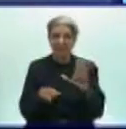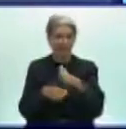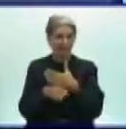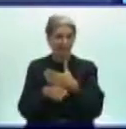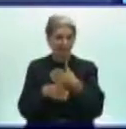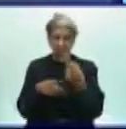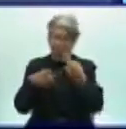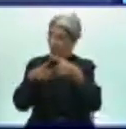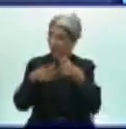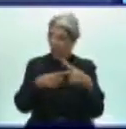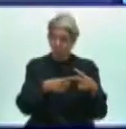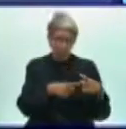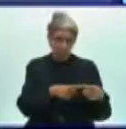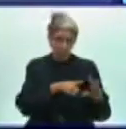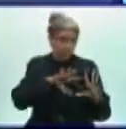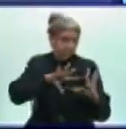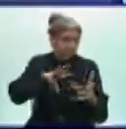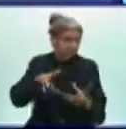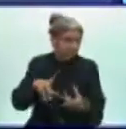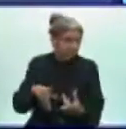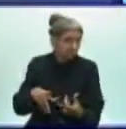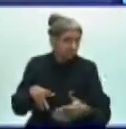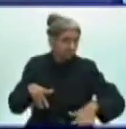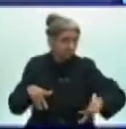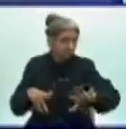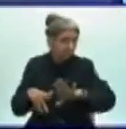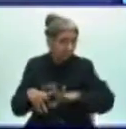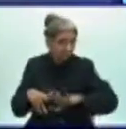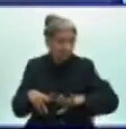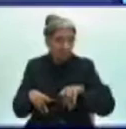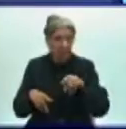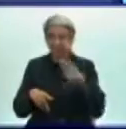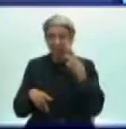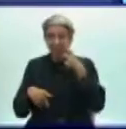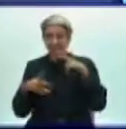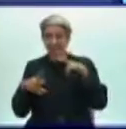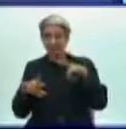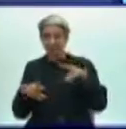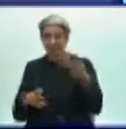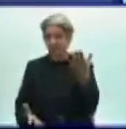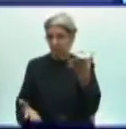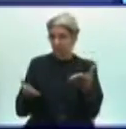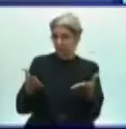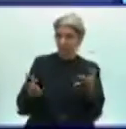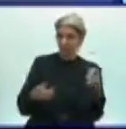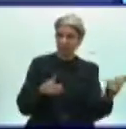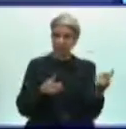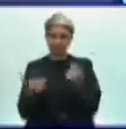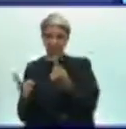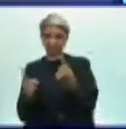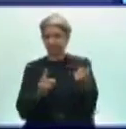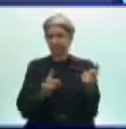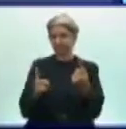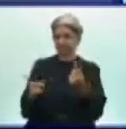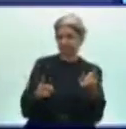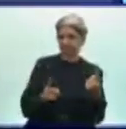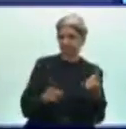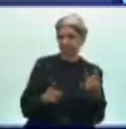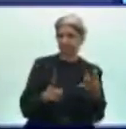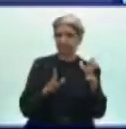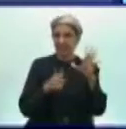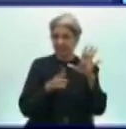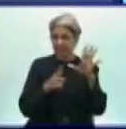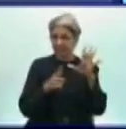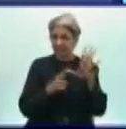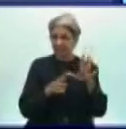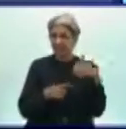otras regiones del planeta, por eso es importante que ustedes vean todos esos aspectos y comparen unas regiones con otras. Por eso la actividad de